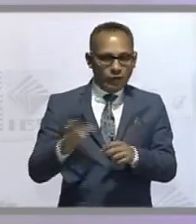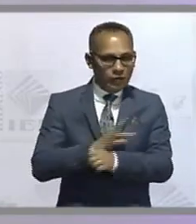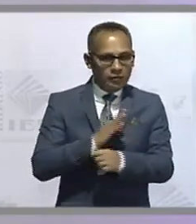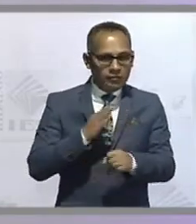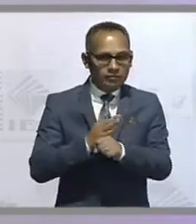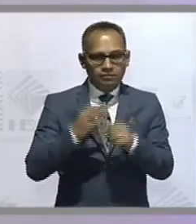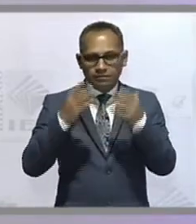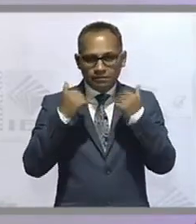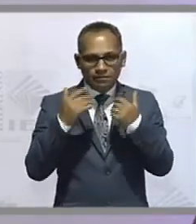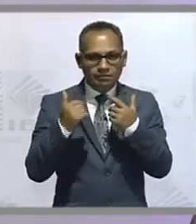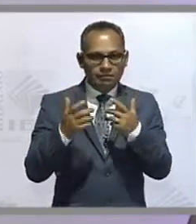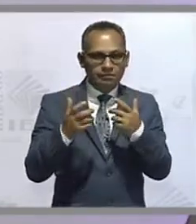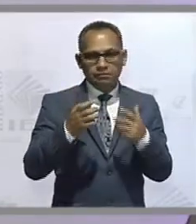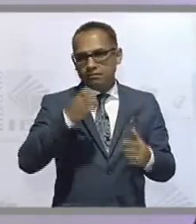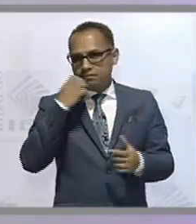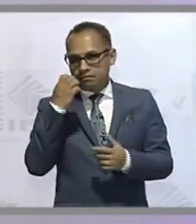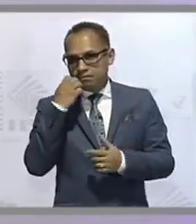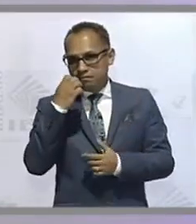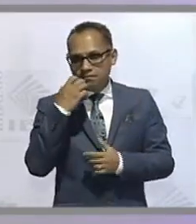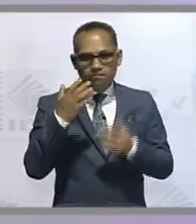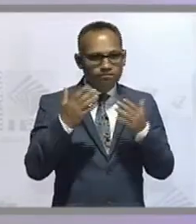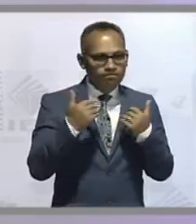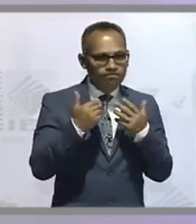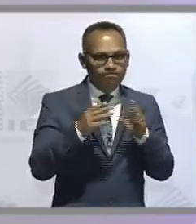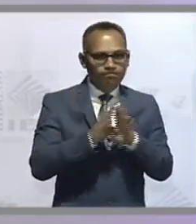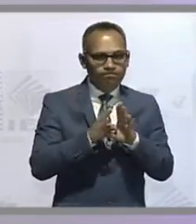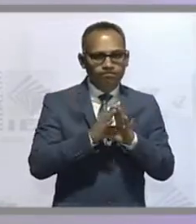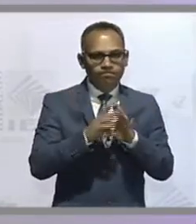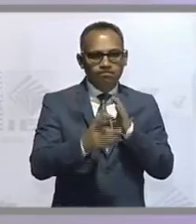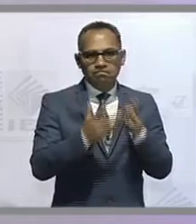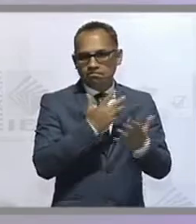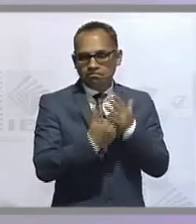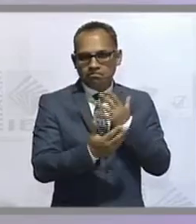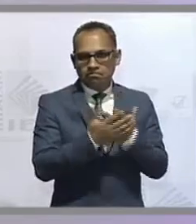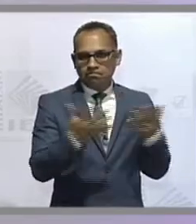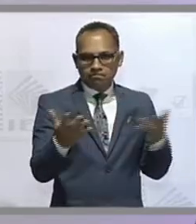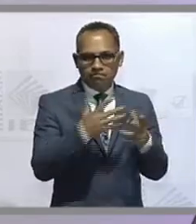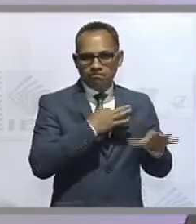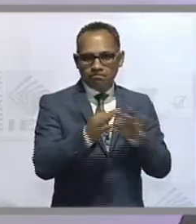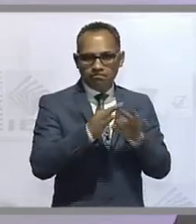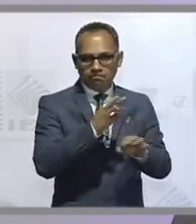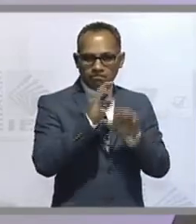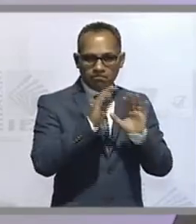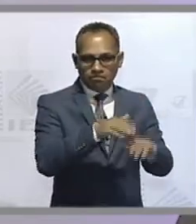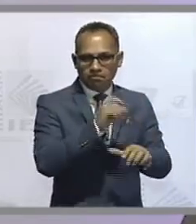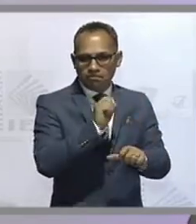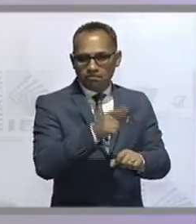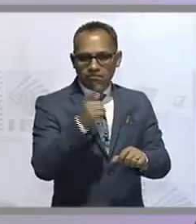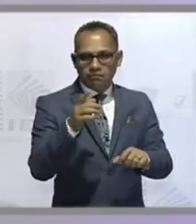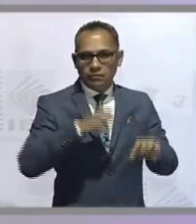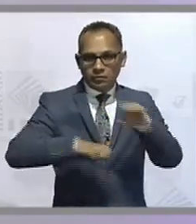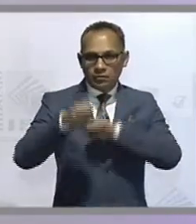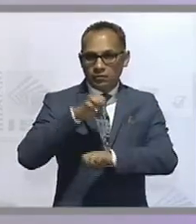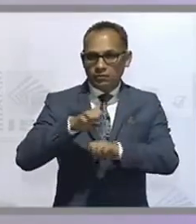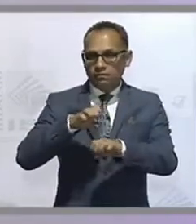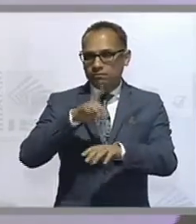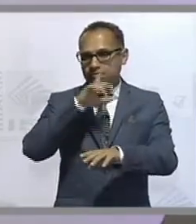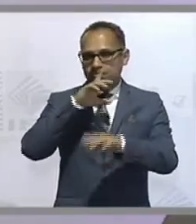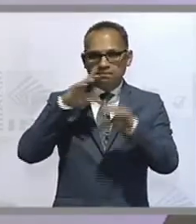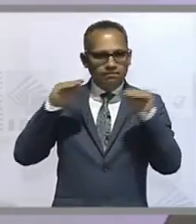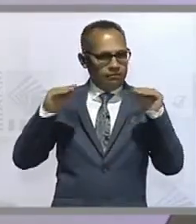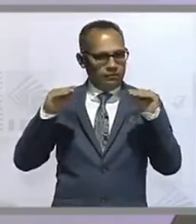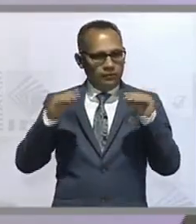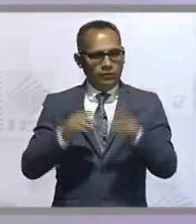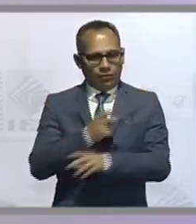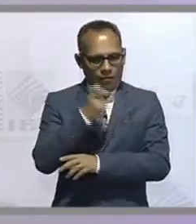para generar mano de obra capacitada empresas obviamente inexistentes por lo que debemos de